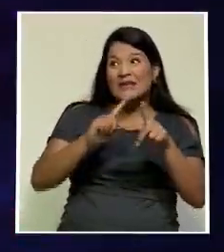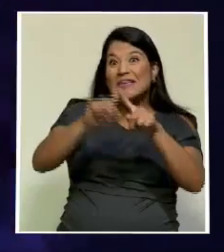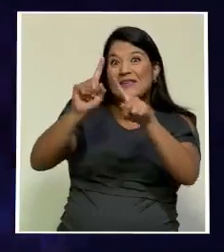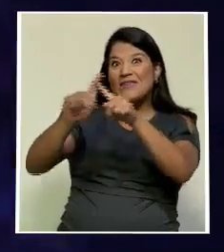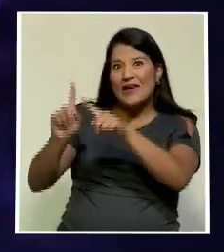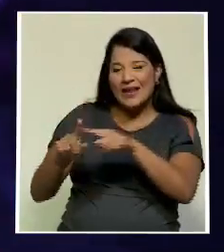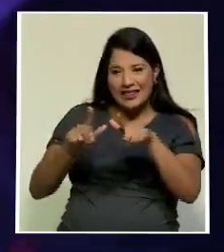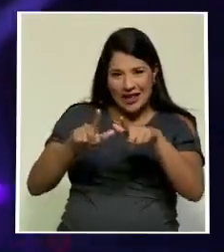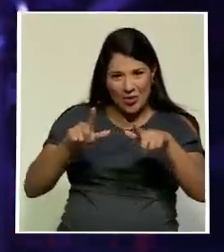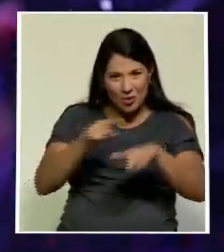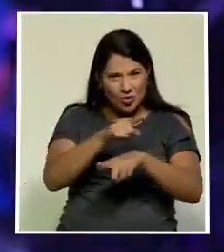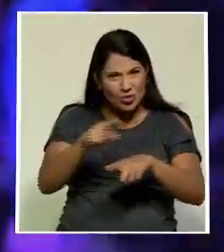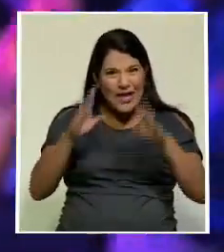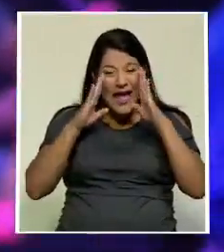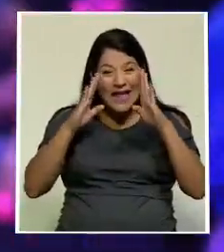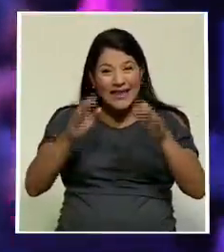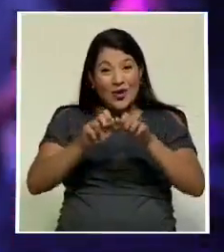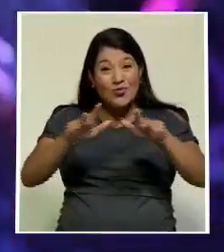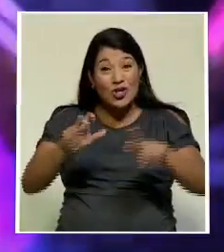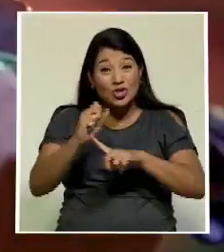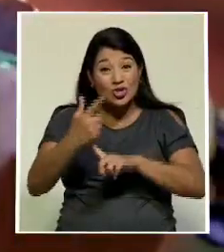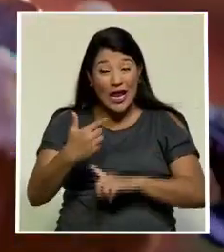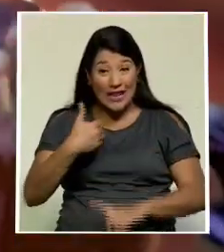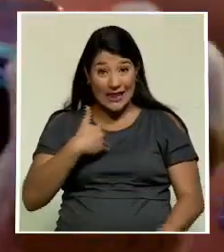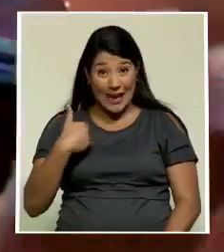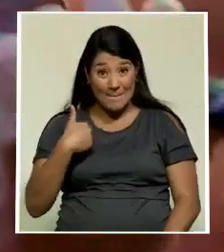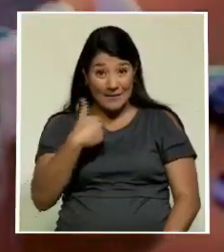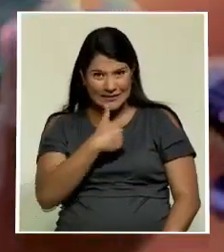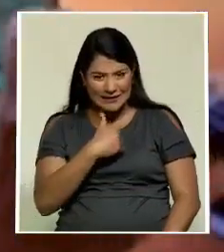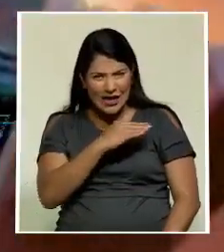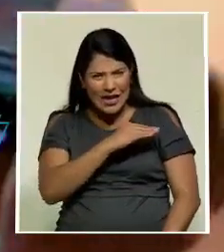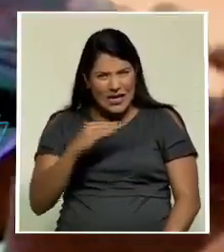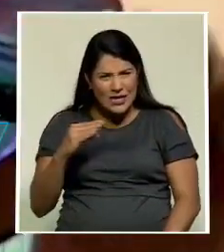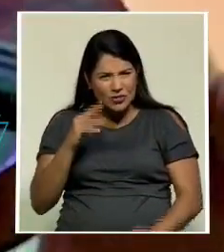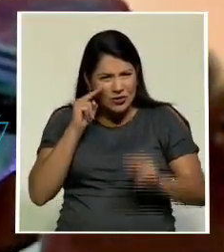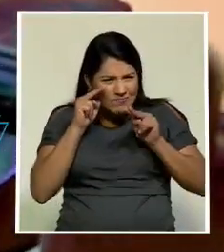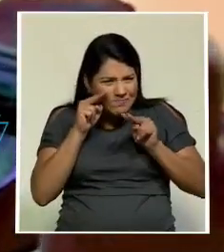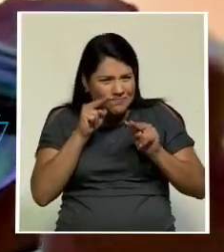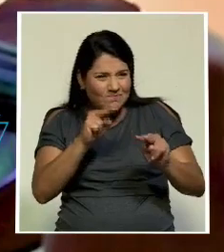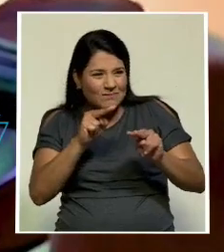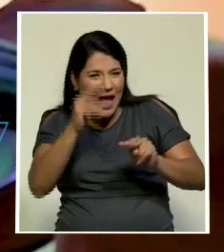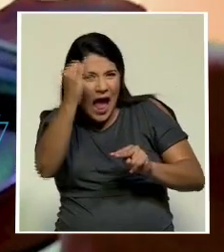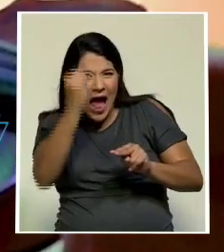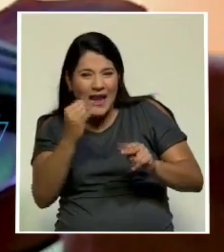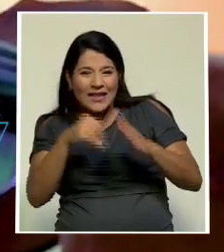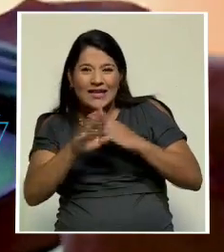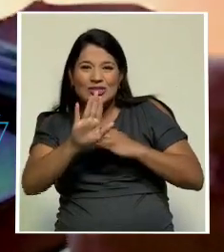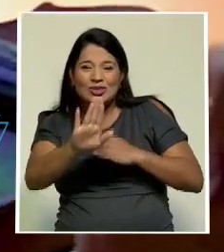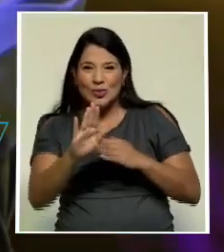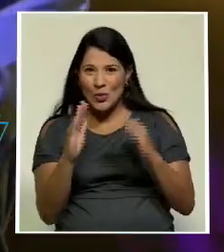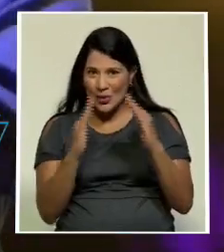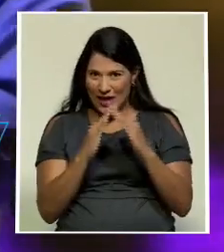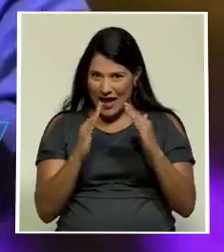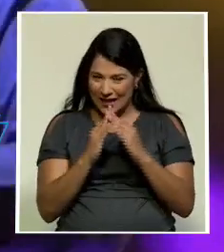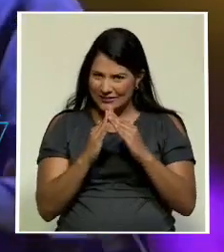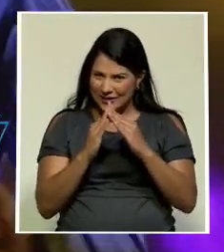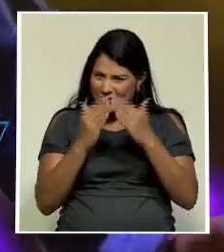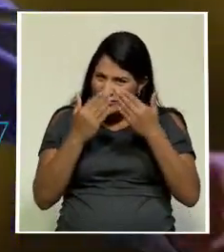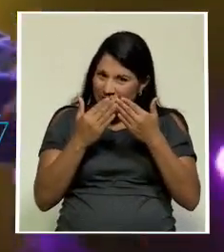atento a las redes sociales del Ministerio y abra la ventana del arte en su propio hogar. Ábrale las puertas a